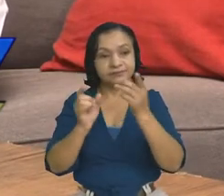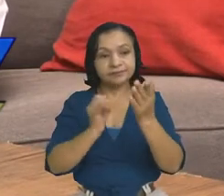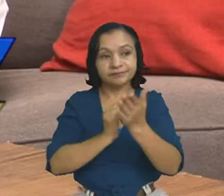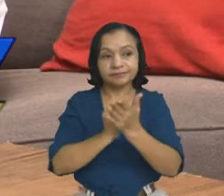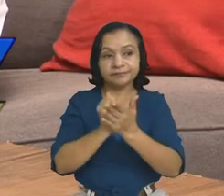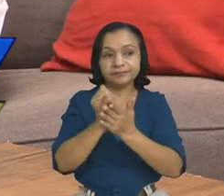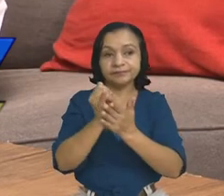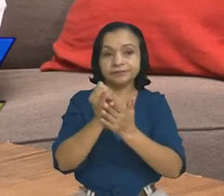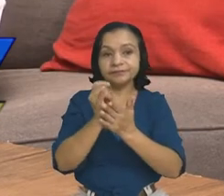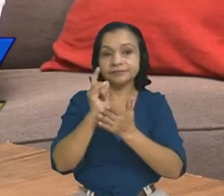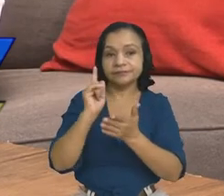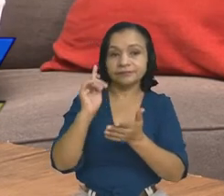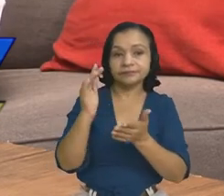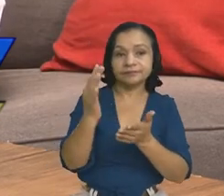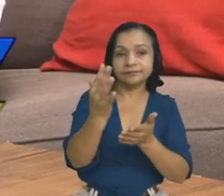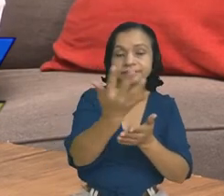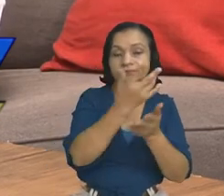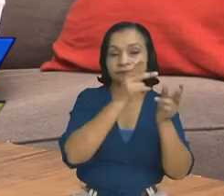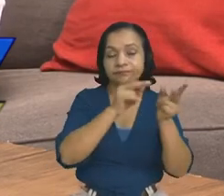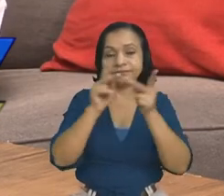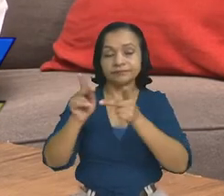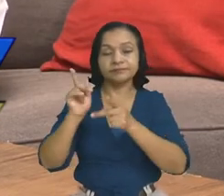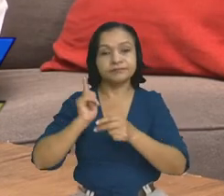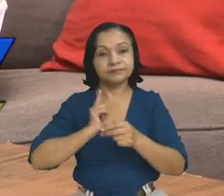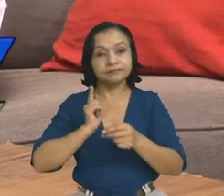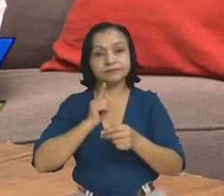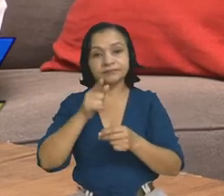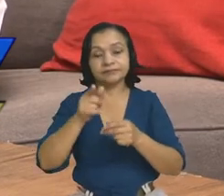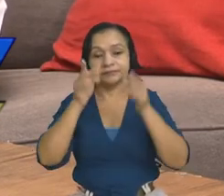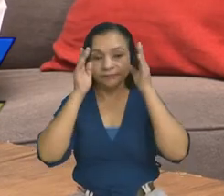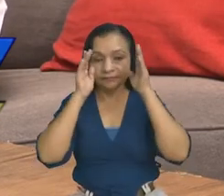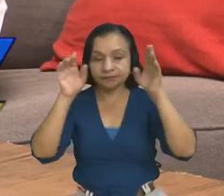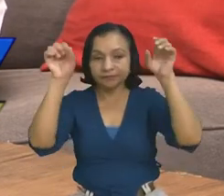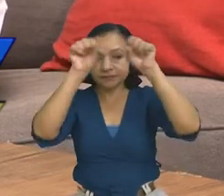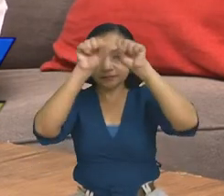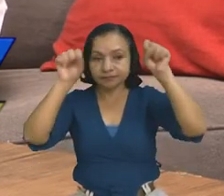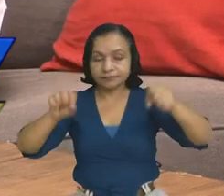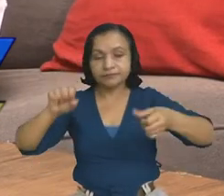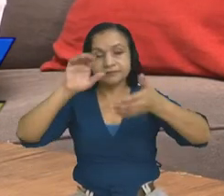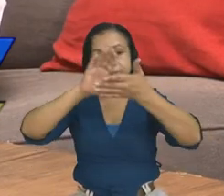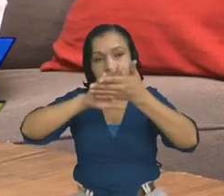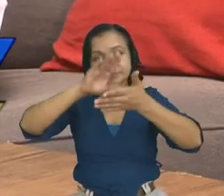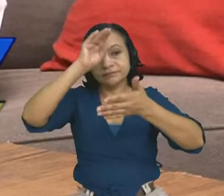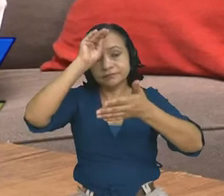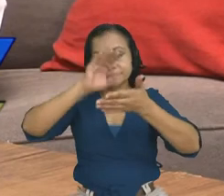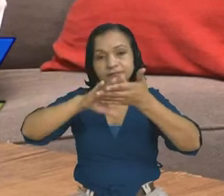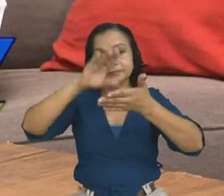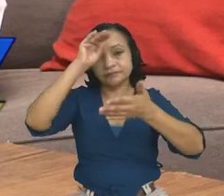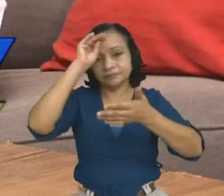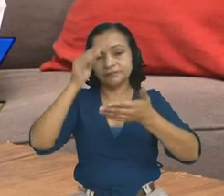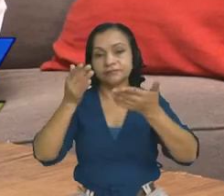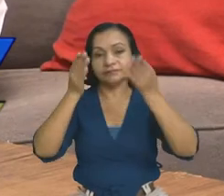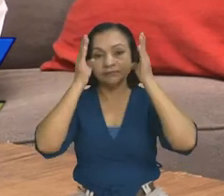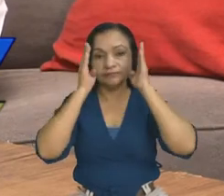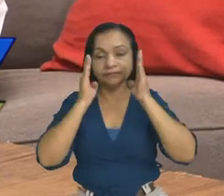en ese sentido, todo el personal que está actualmente ahí va a recibir capacitación para poder realmente brindar esa atención con estos nuevos